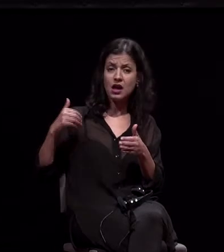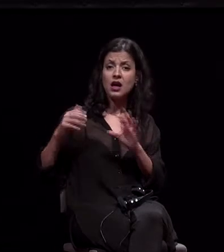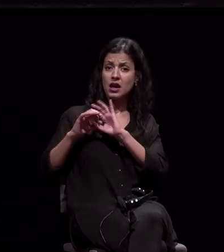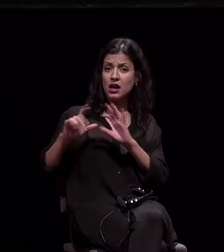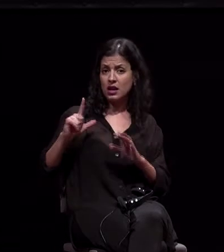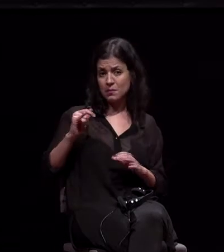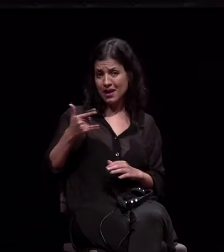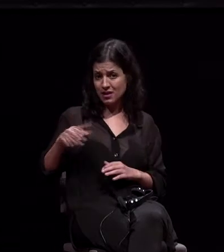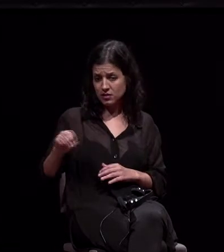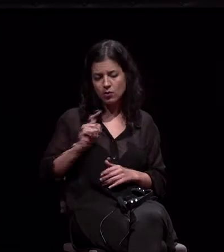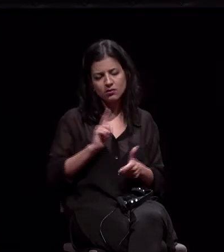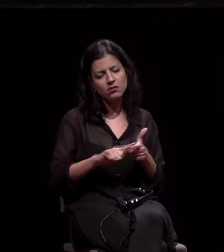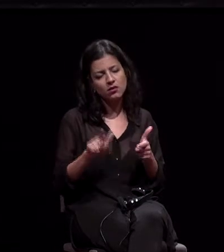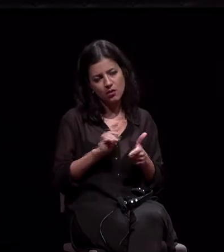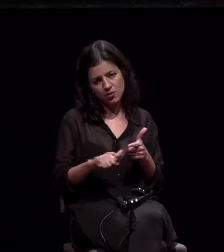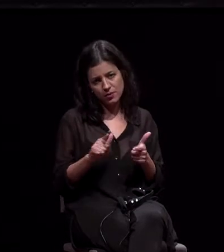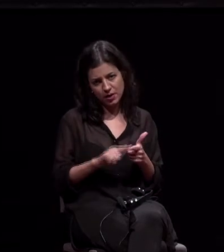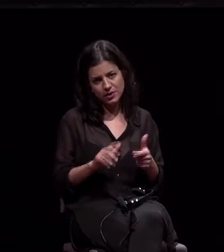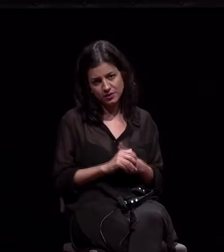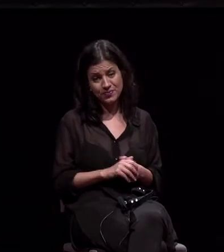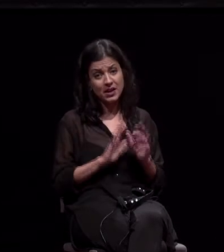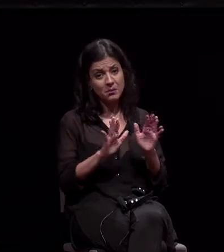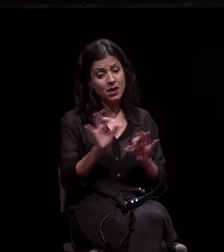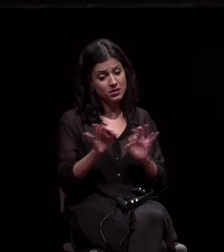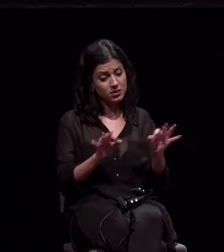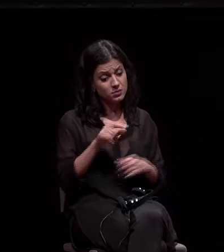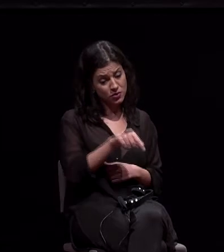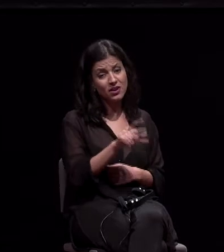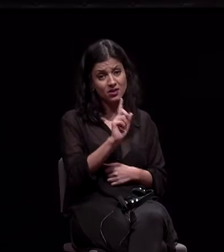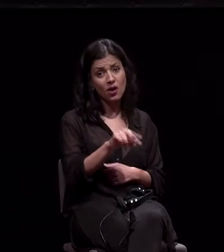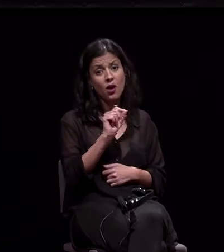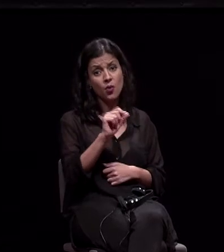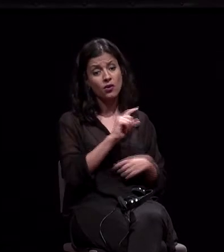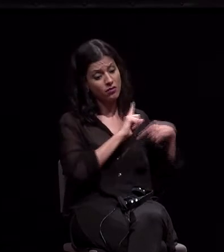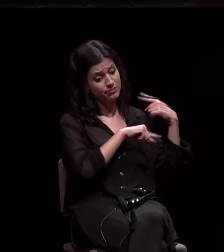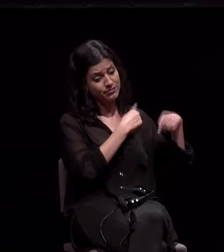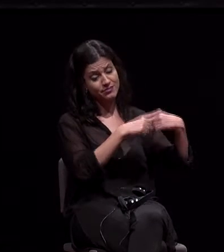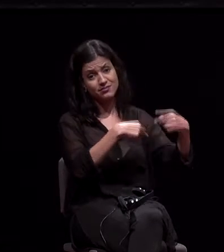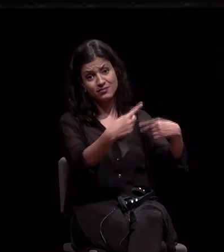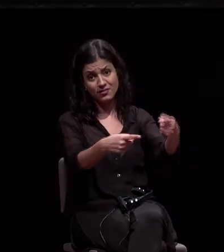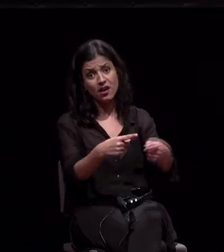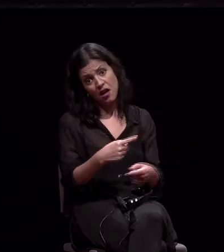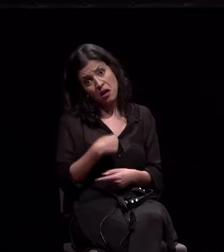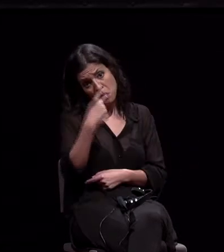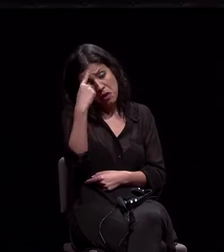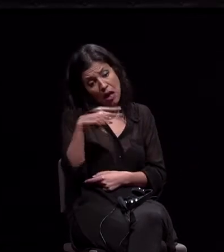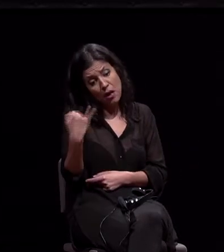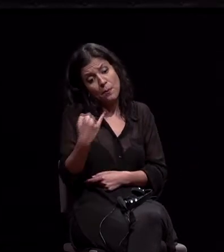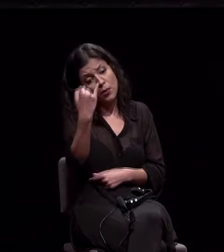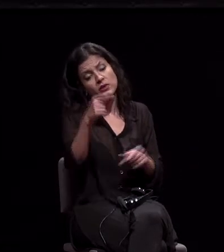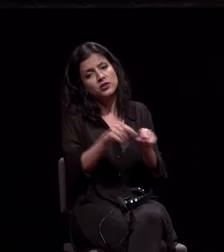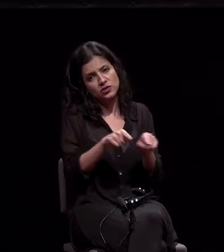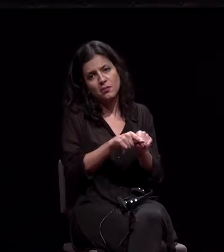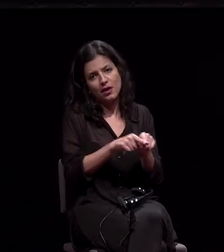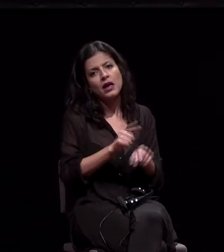sus problemas. Pero estos proyectos son transgeneracionales, es decir, o sea, es que también creo que esto es importante, o sea, hay